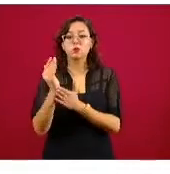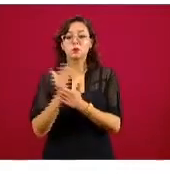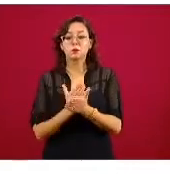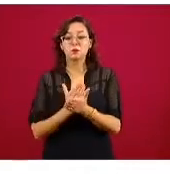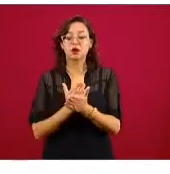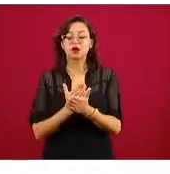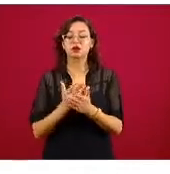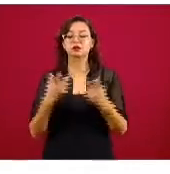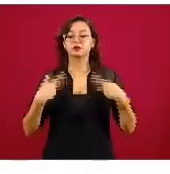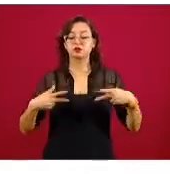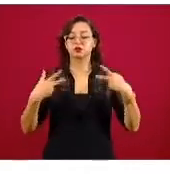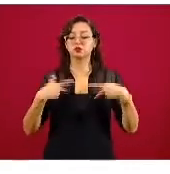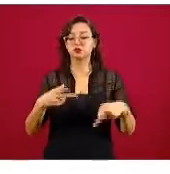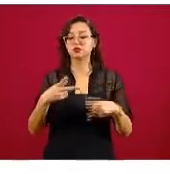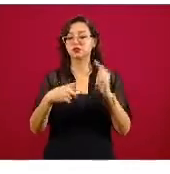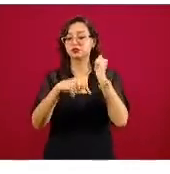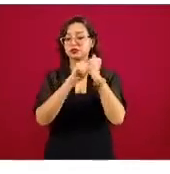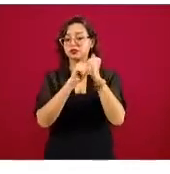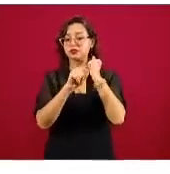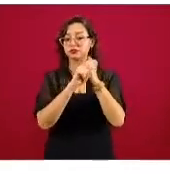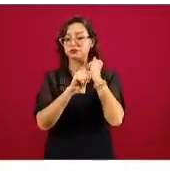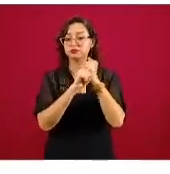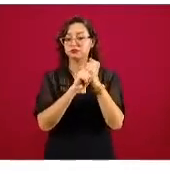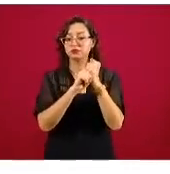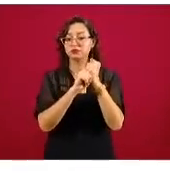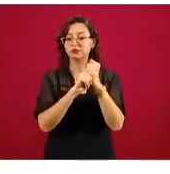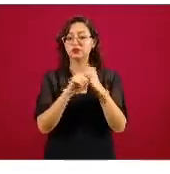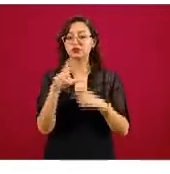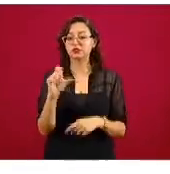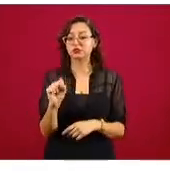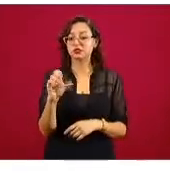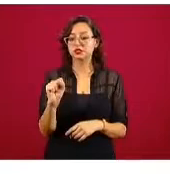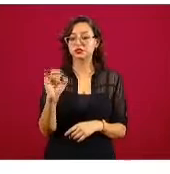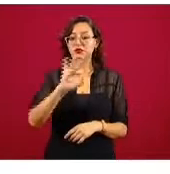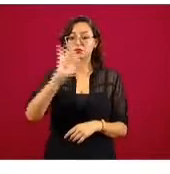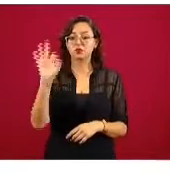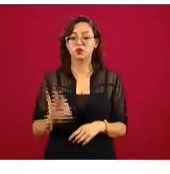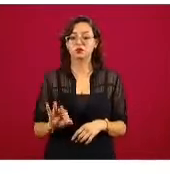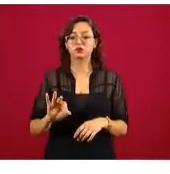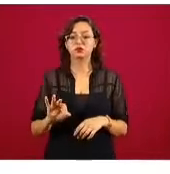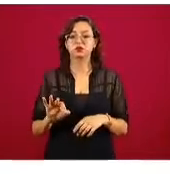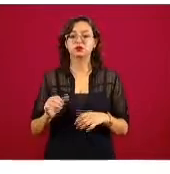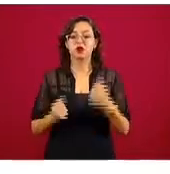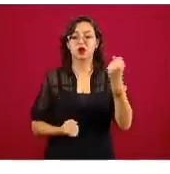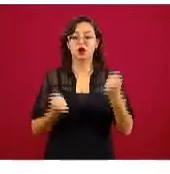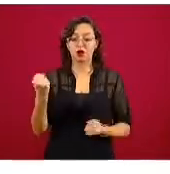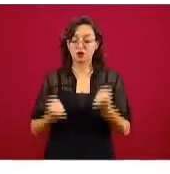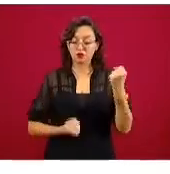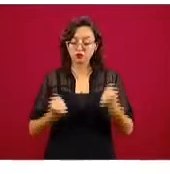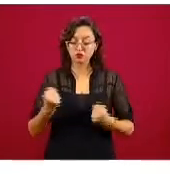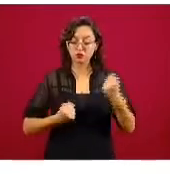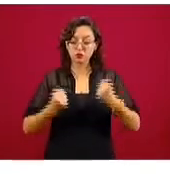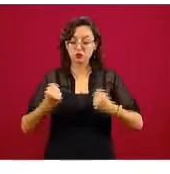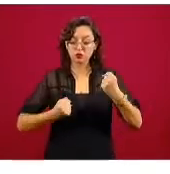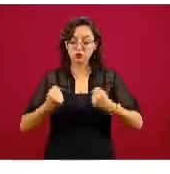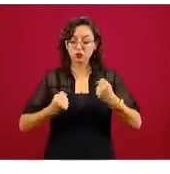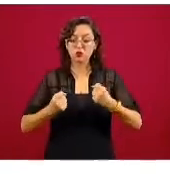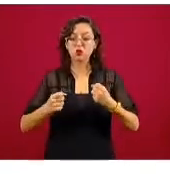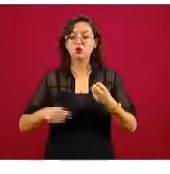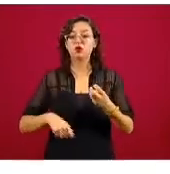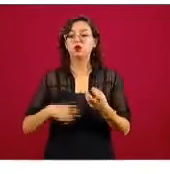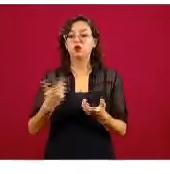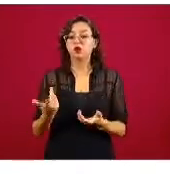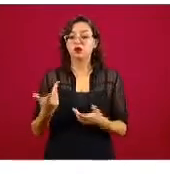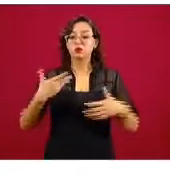el tránsito en transporte público y de 60% en el uso de autos privados, con una cifra